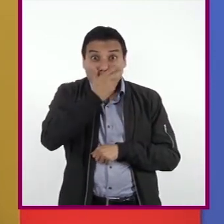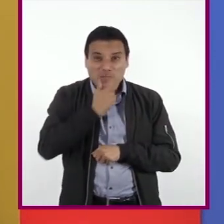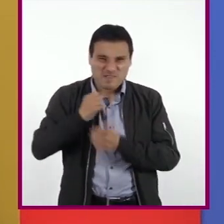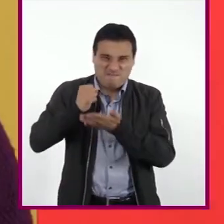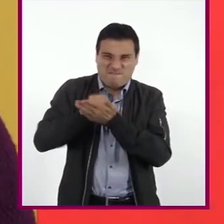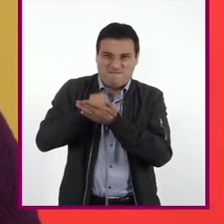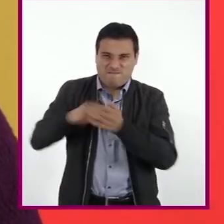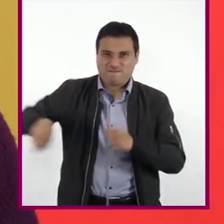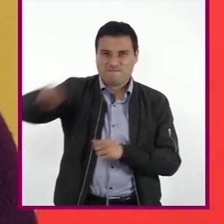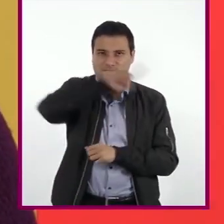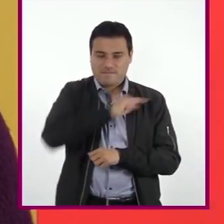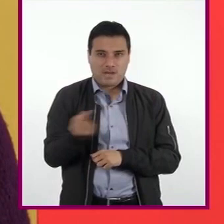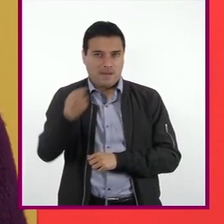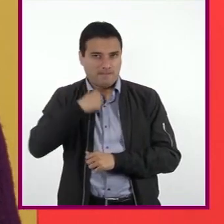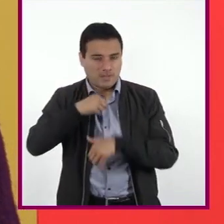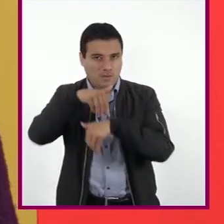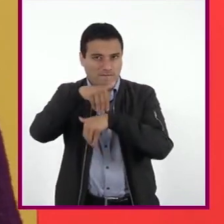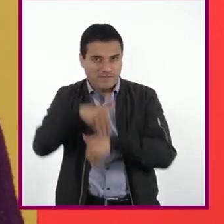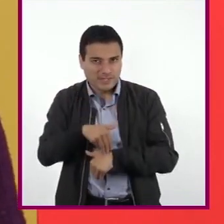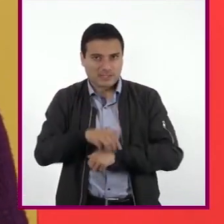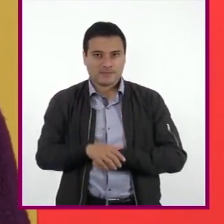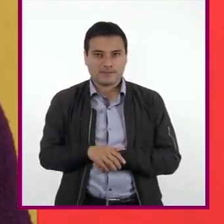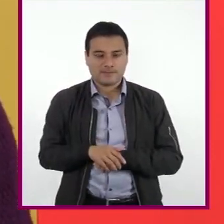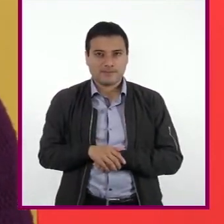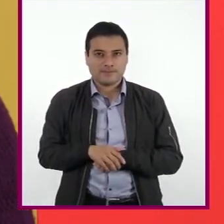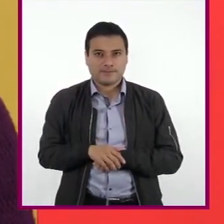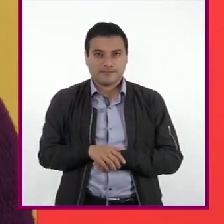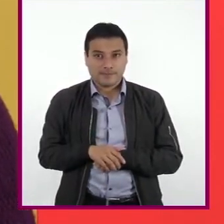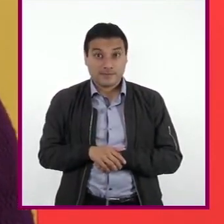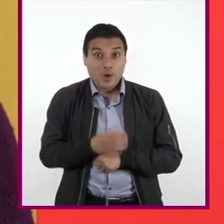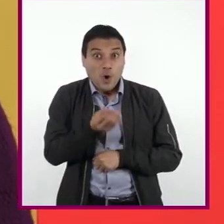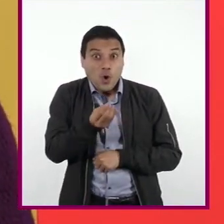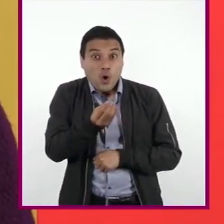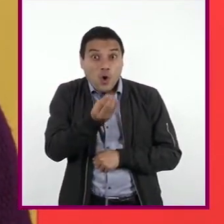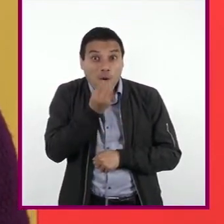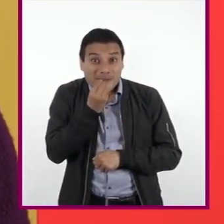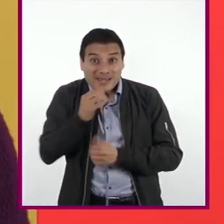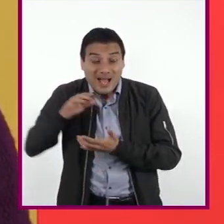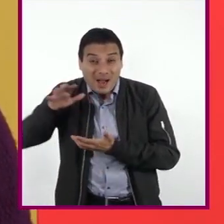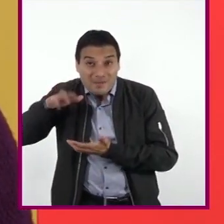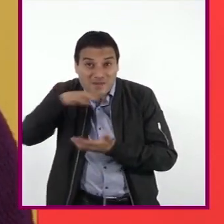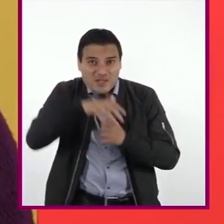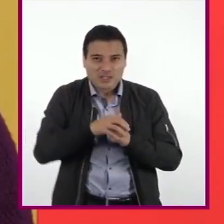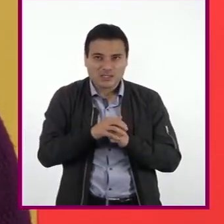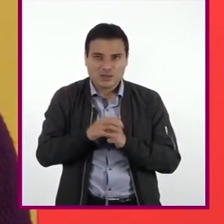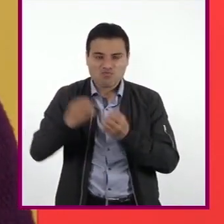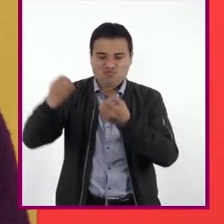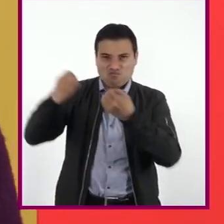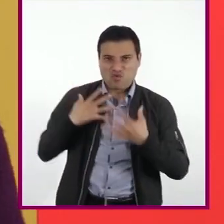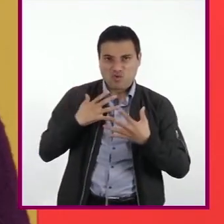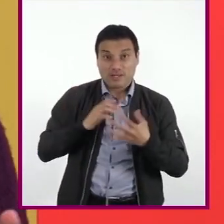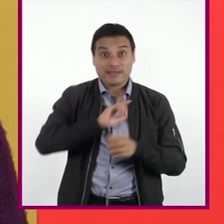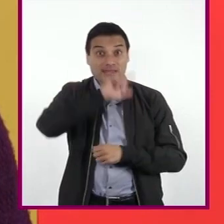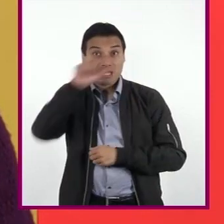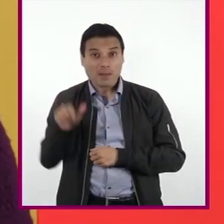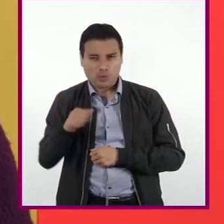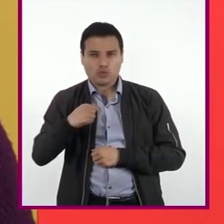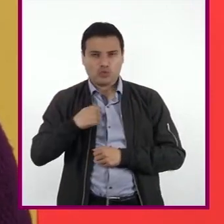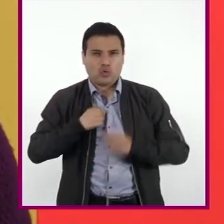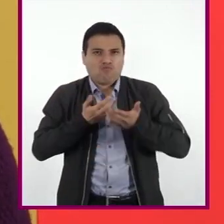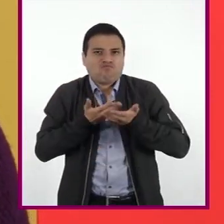obedecerlo. «Me darán todos los alimentos que junten y yo los repartiré como